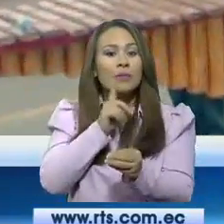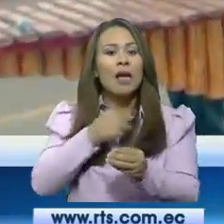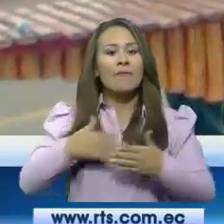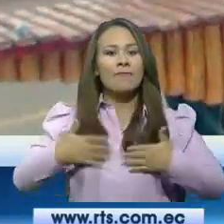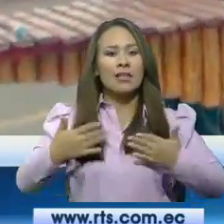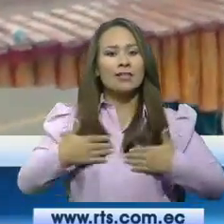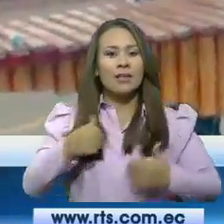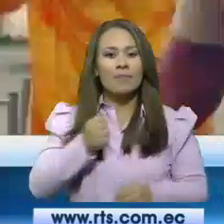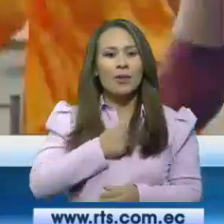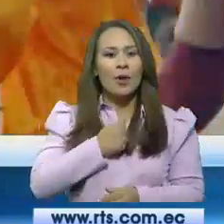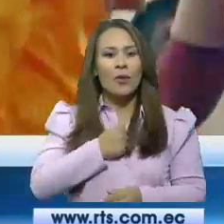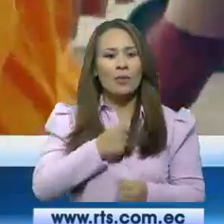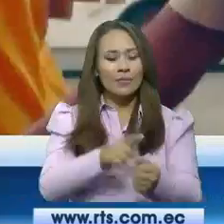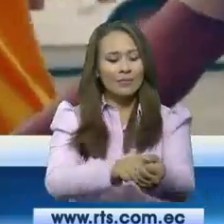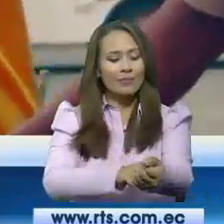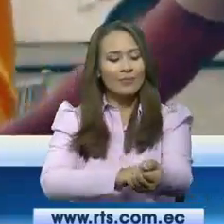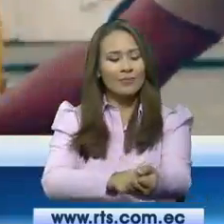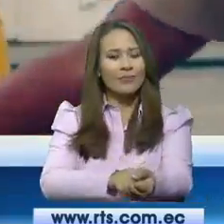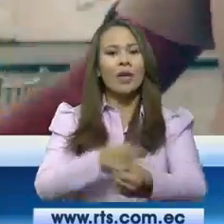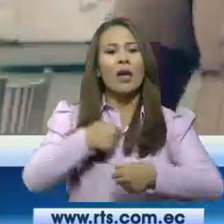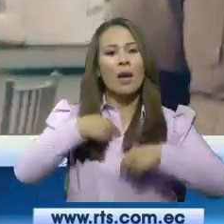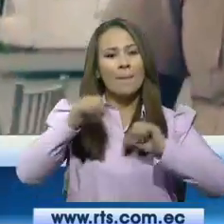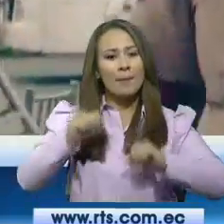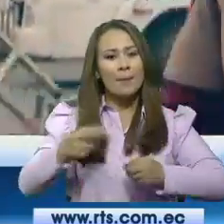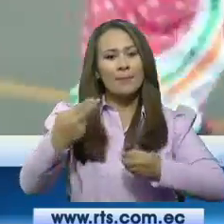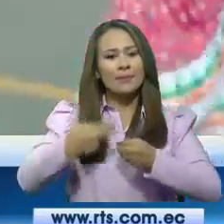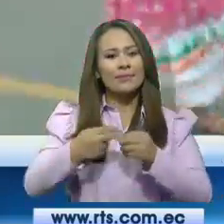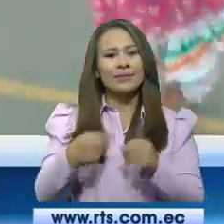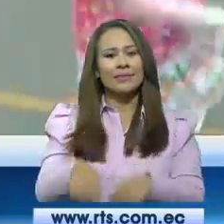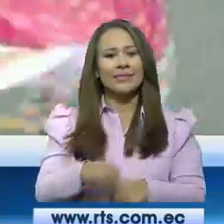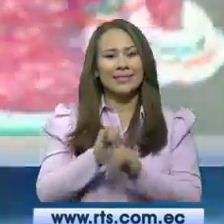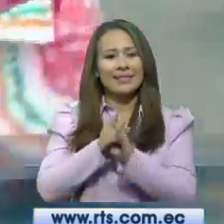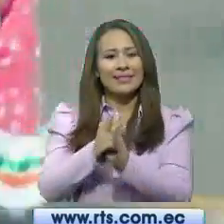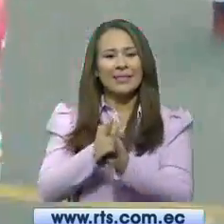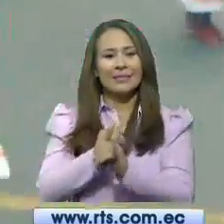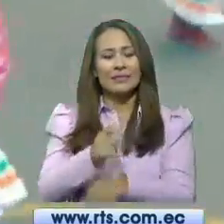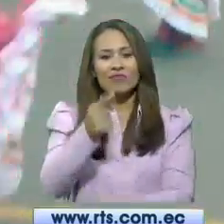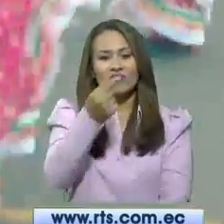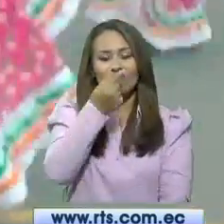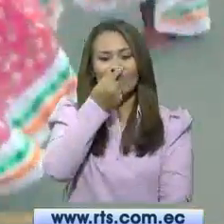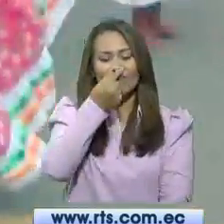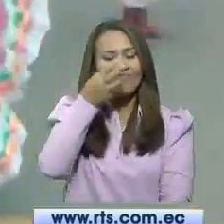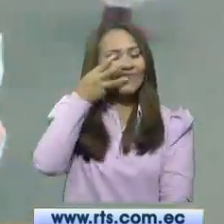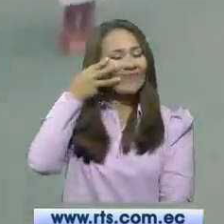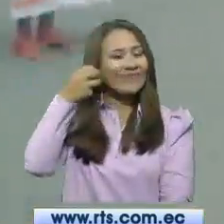sus raíces, son parte también de la institución policial. Desde Santo Domingo de los Áchilas, informó Gisela Moreira.